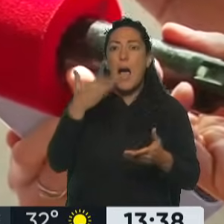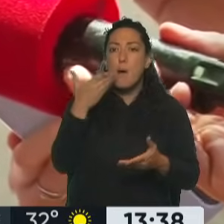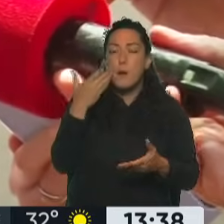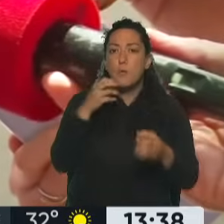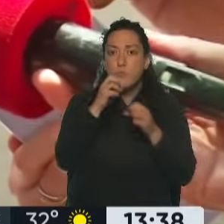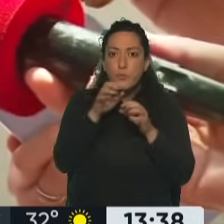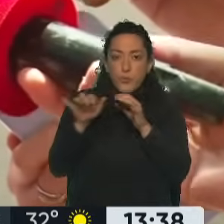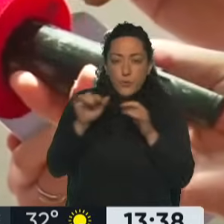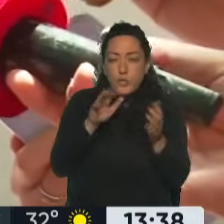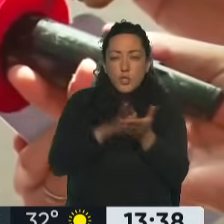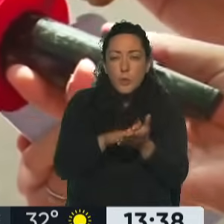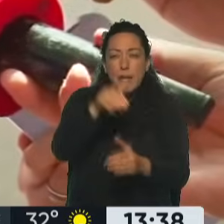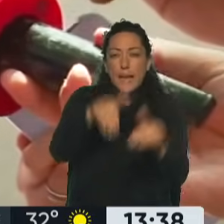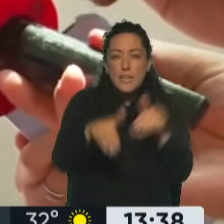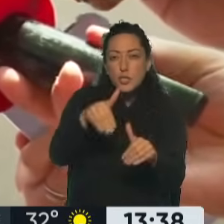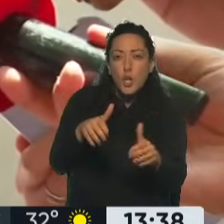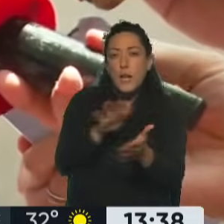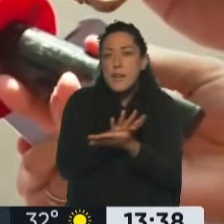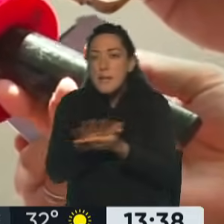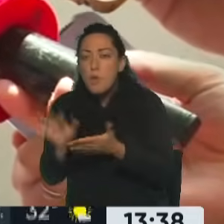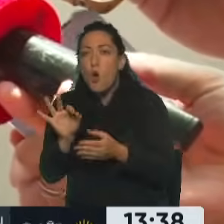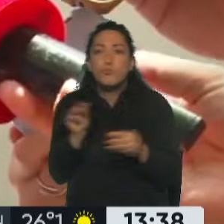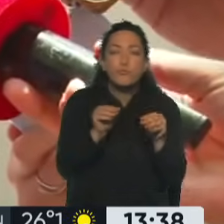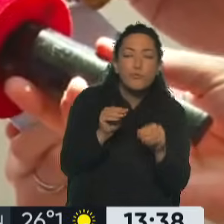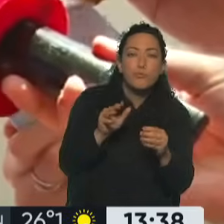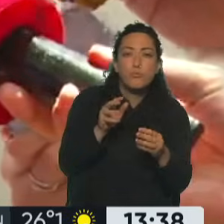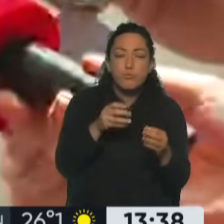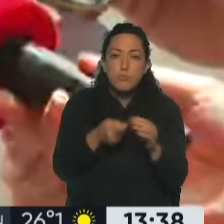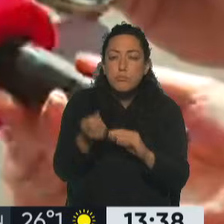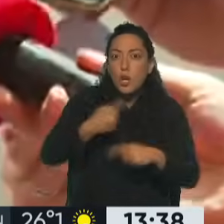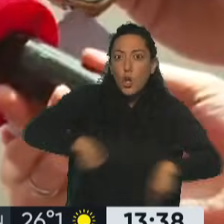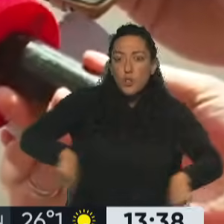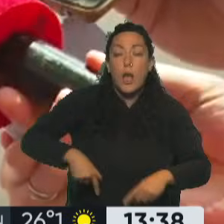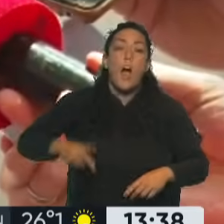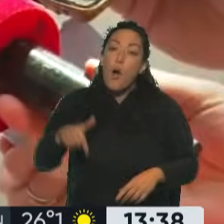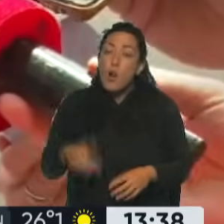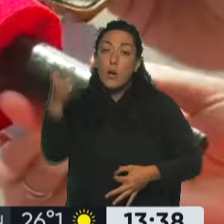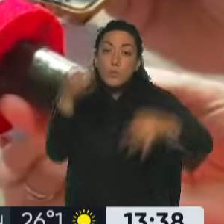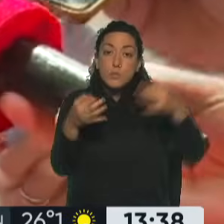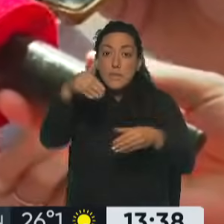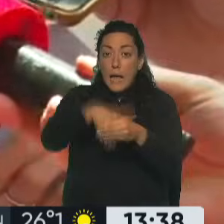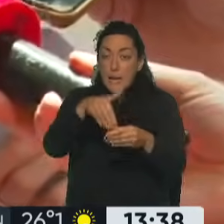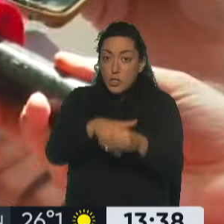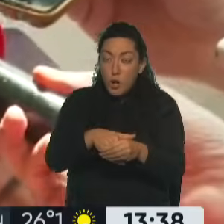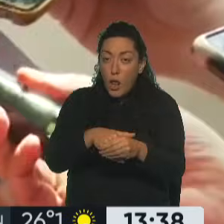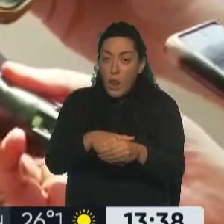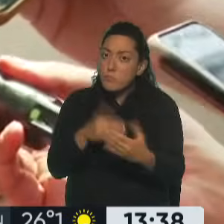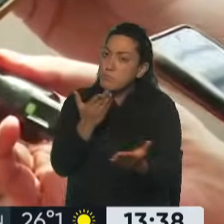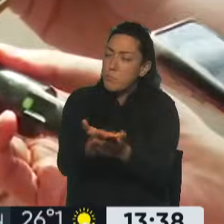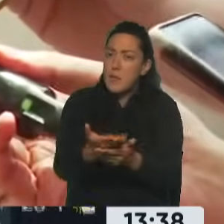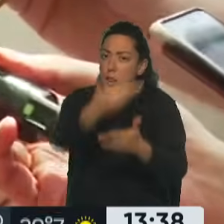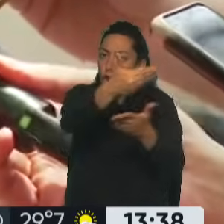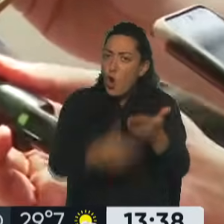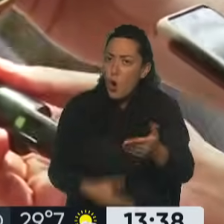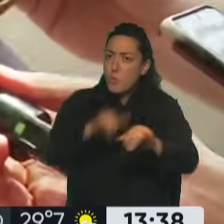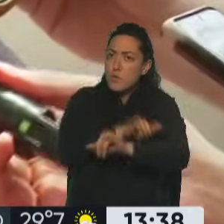las elecciones. Quiero decir que estamos pidiéndole a la justicia electoral en este momento que saque un comunicado, que